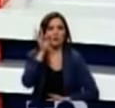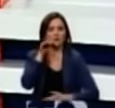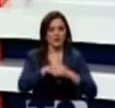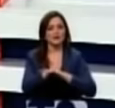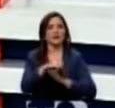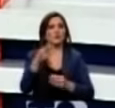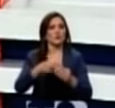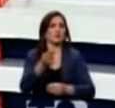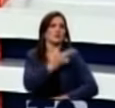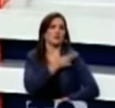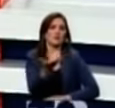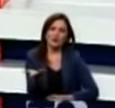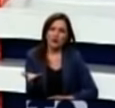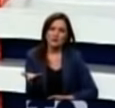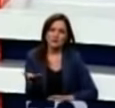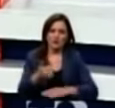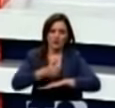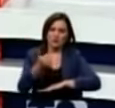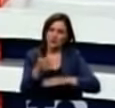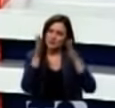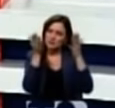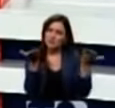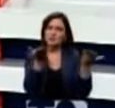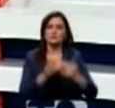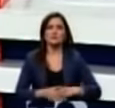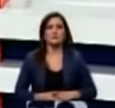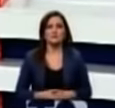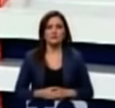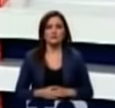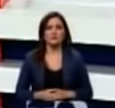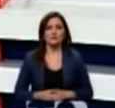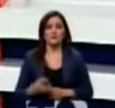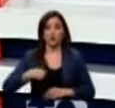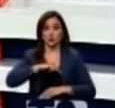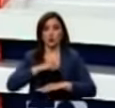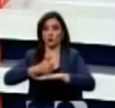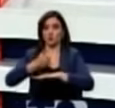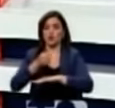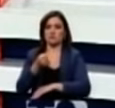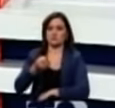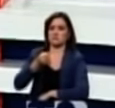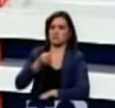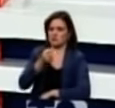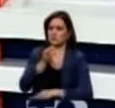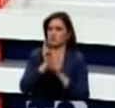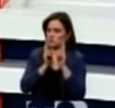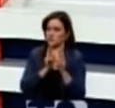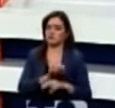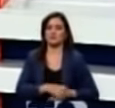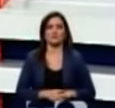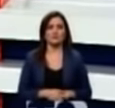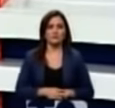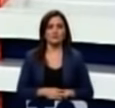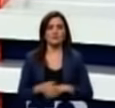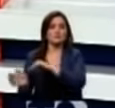acceso a la universidad. Por favor, a quien corresponda, tomar los debidos correctivos. Estaremos hablando con las autoridades y mañana les tendremos la respuesta.